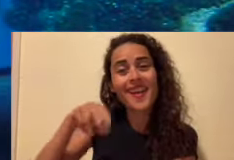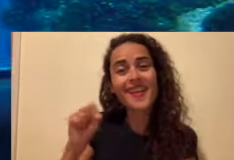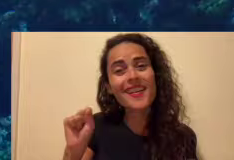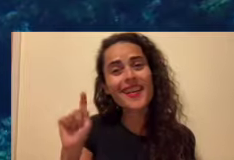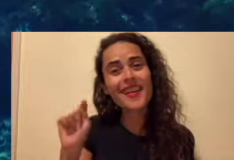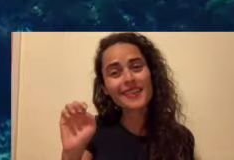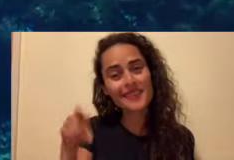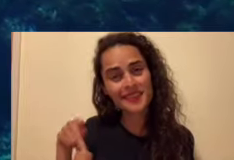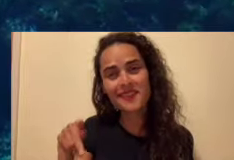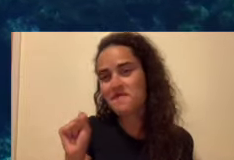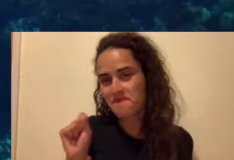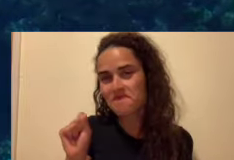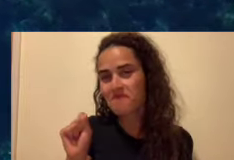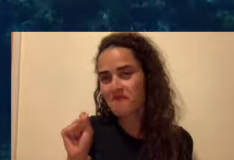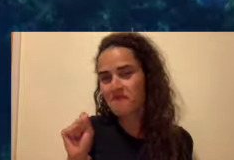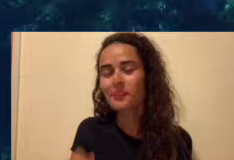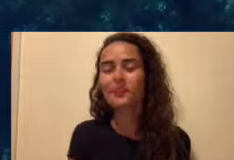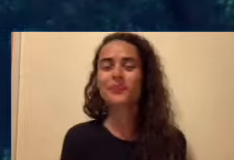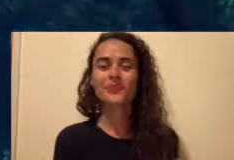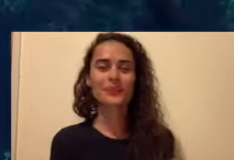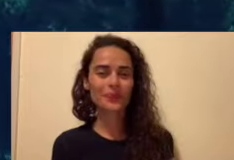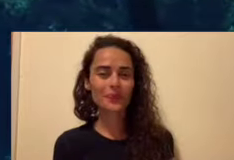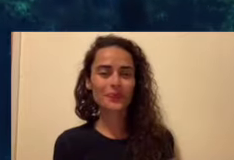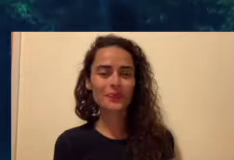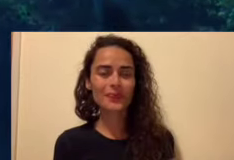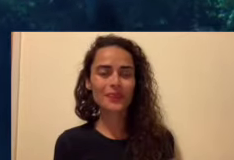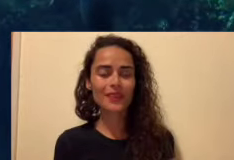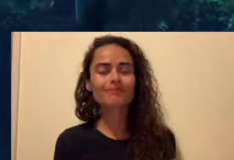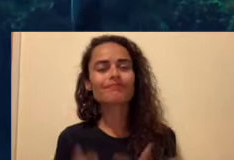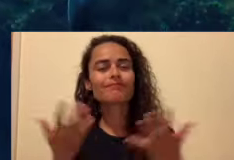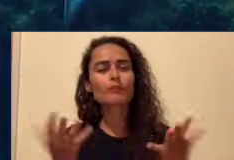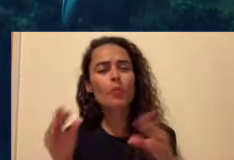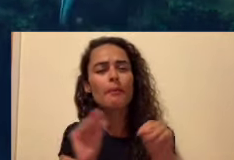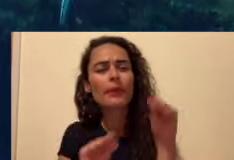mar para inspirar sus pasos de baile.